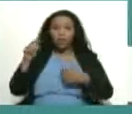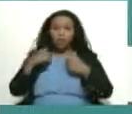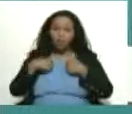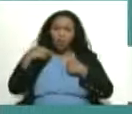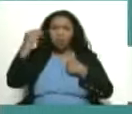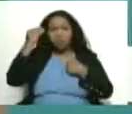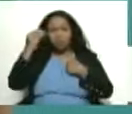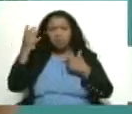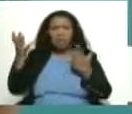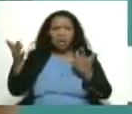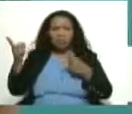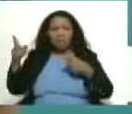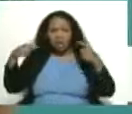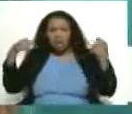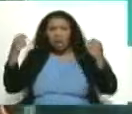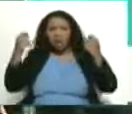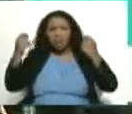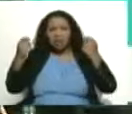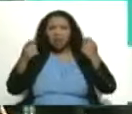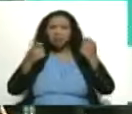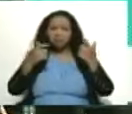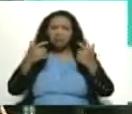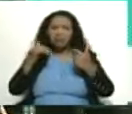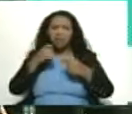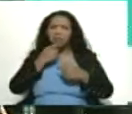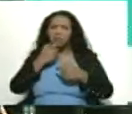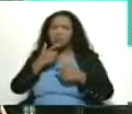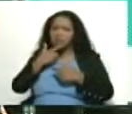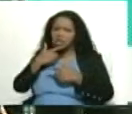que va a ser una campaña bonita. Está